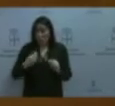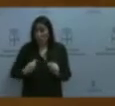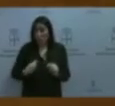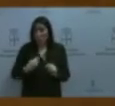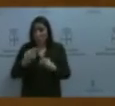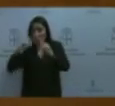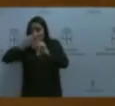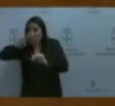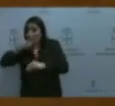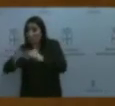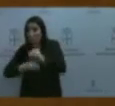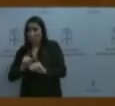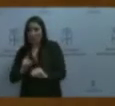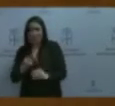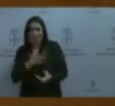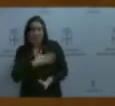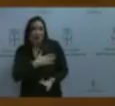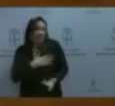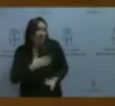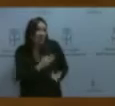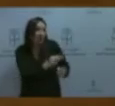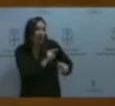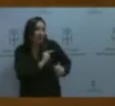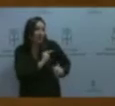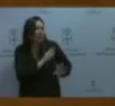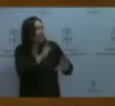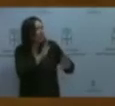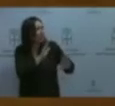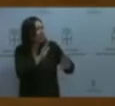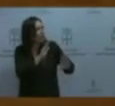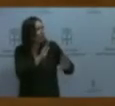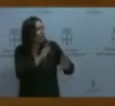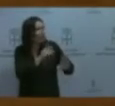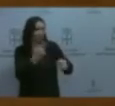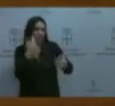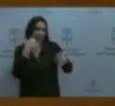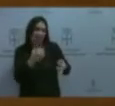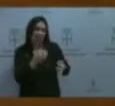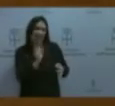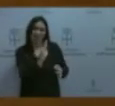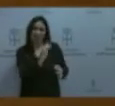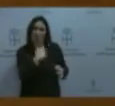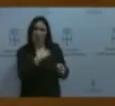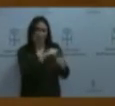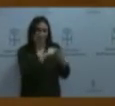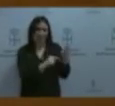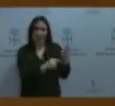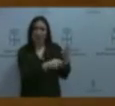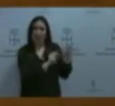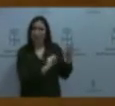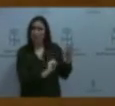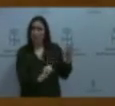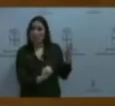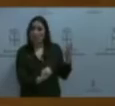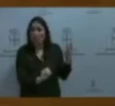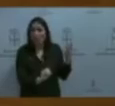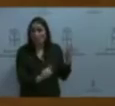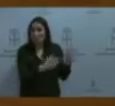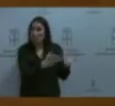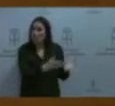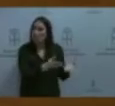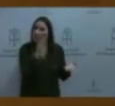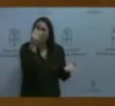Le rogaría que me contestara esto, dado que, bueno, por cierto, no respondió a ninguna de las preguntas que fixe. ¿No cree que es importante